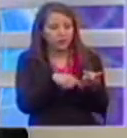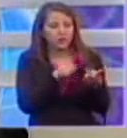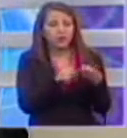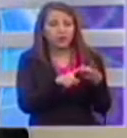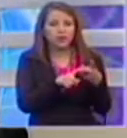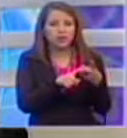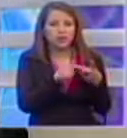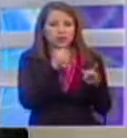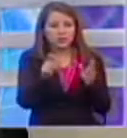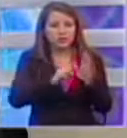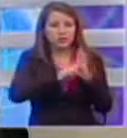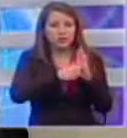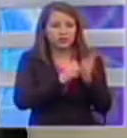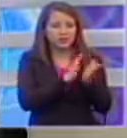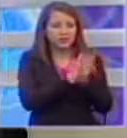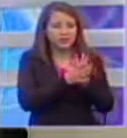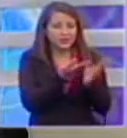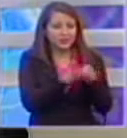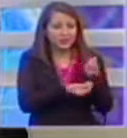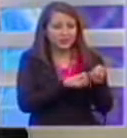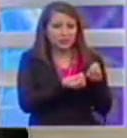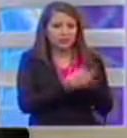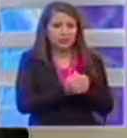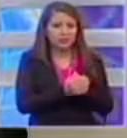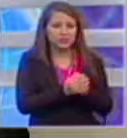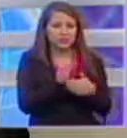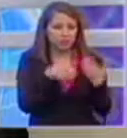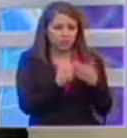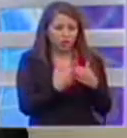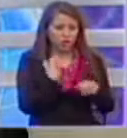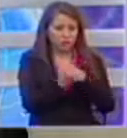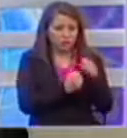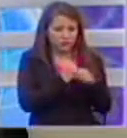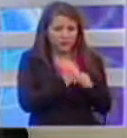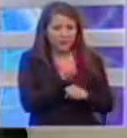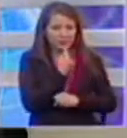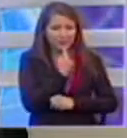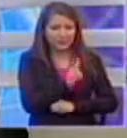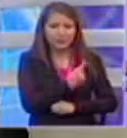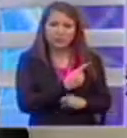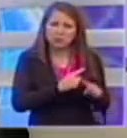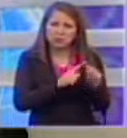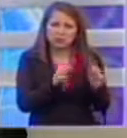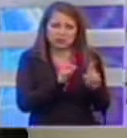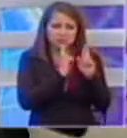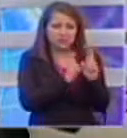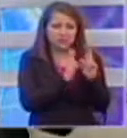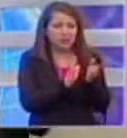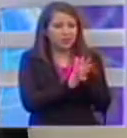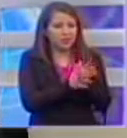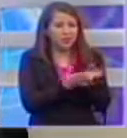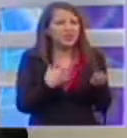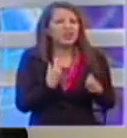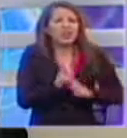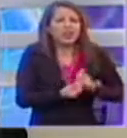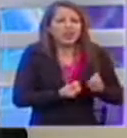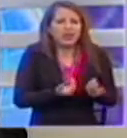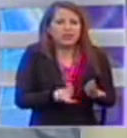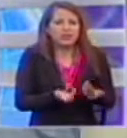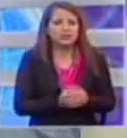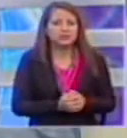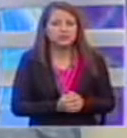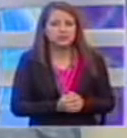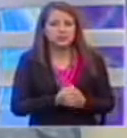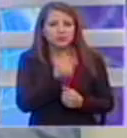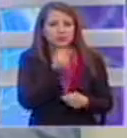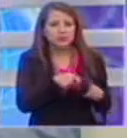la Contraloría no hace nada. De esto se habla todos los años, pero no hay resultados. Es decir, ¿qué hacemos? ¿De quién